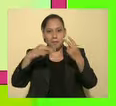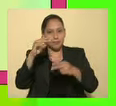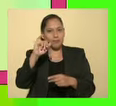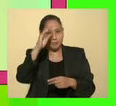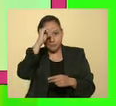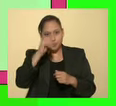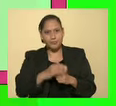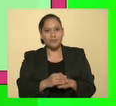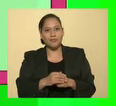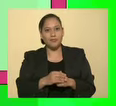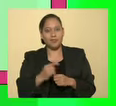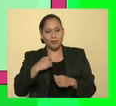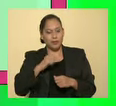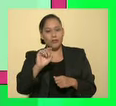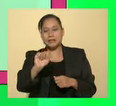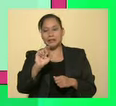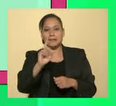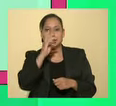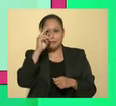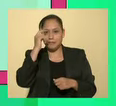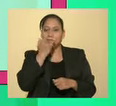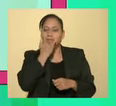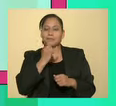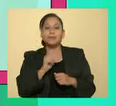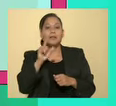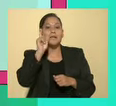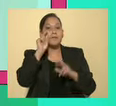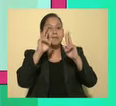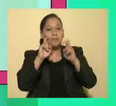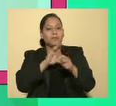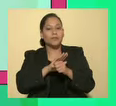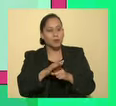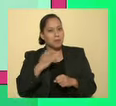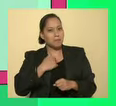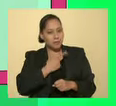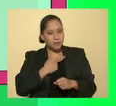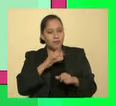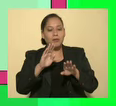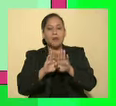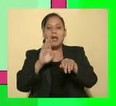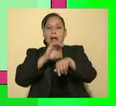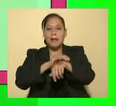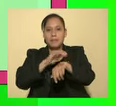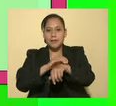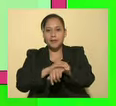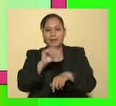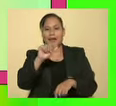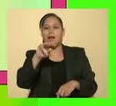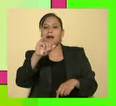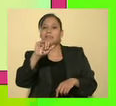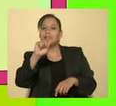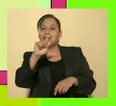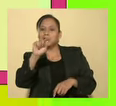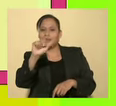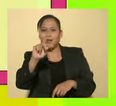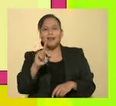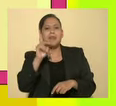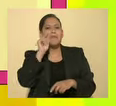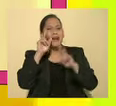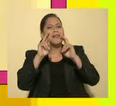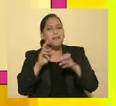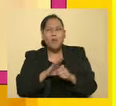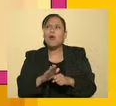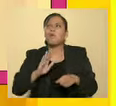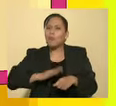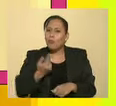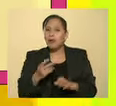puestas. Te la debo este fin. Perfecto. Oye, el tema de mañana me encanta, la amistad. La amistad. ¿Por qué será que vamos a hablar de eso? ¿Quién